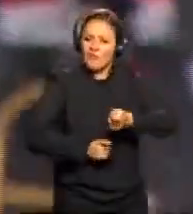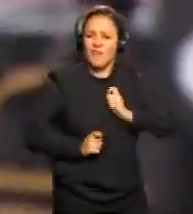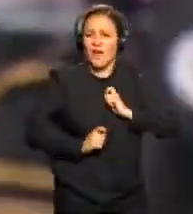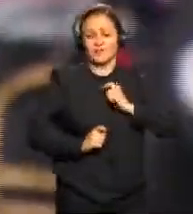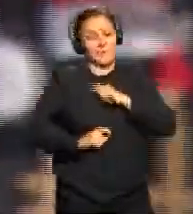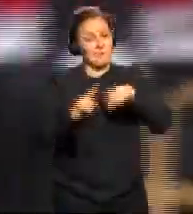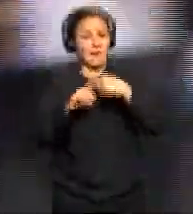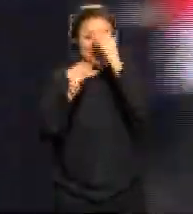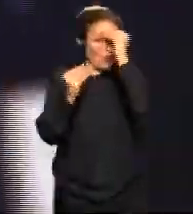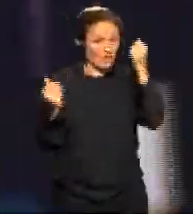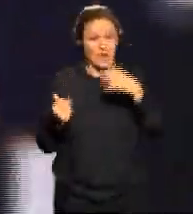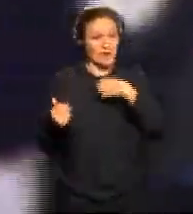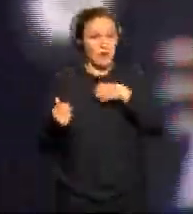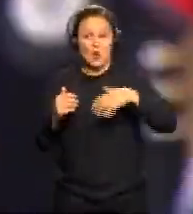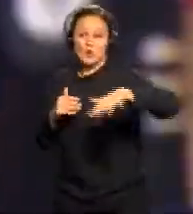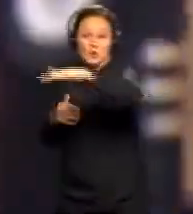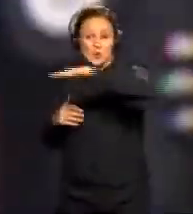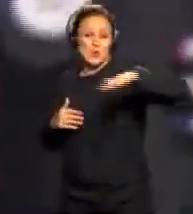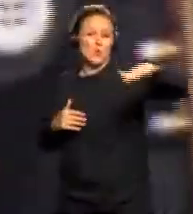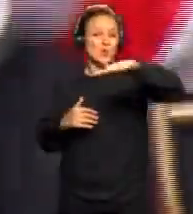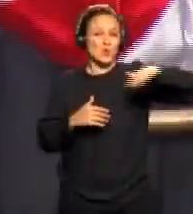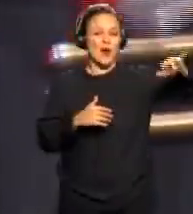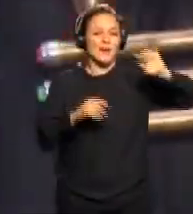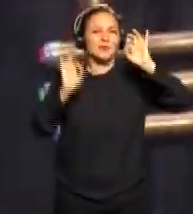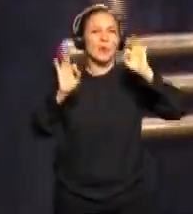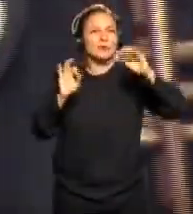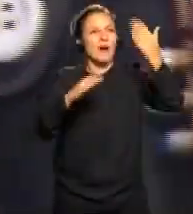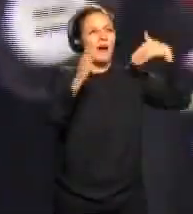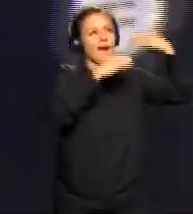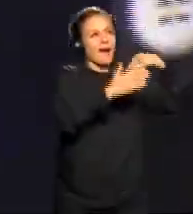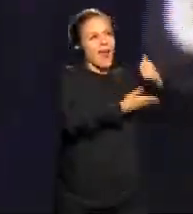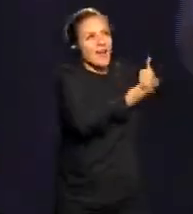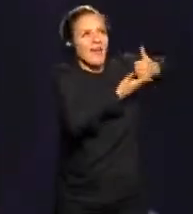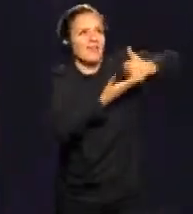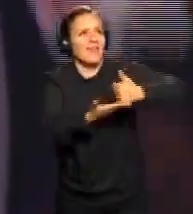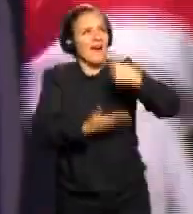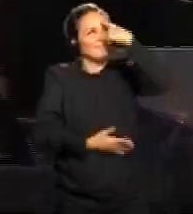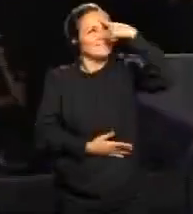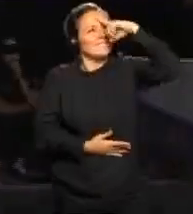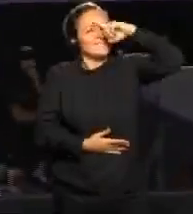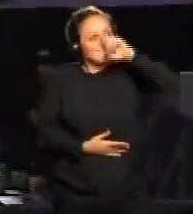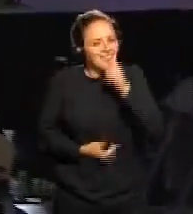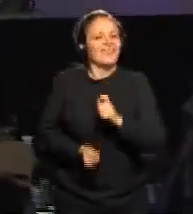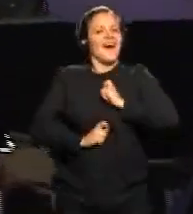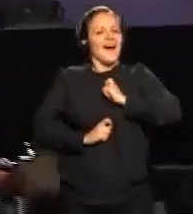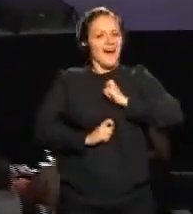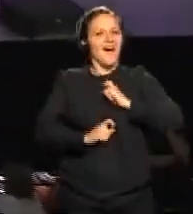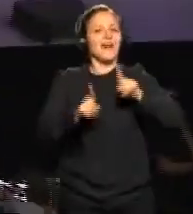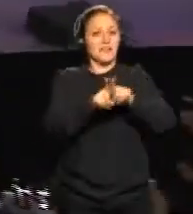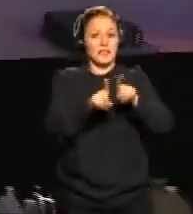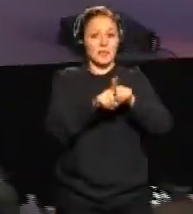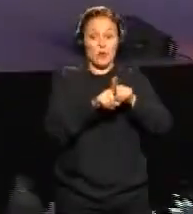olvidarlo, tantos lugares nos recuerdan lo que tenemos, donde vivimos, nuestro legado, que todos